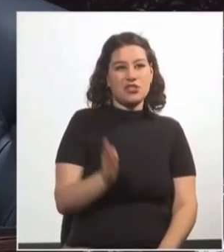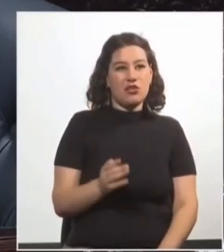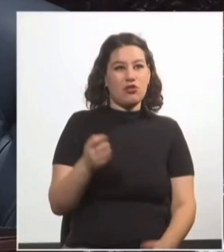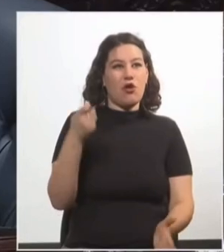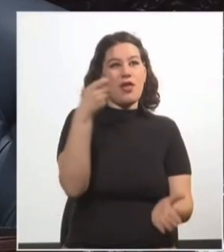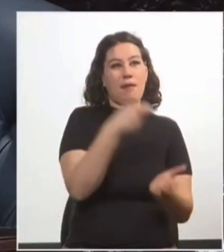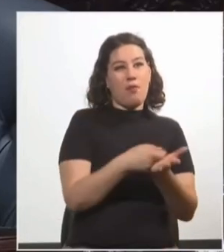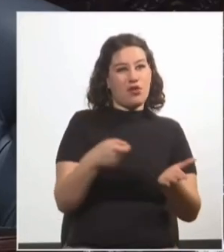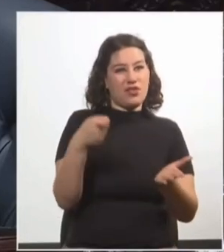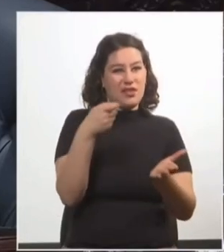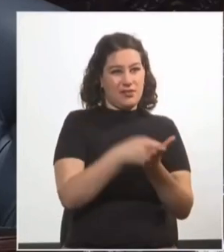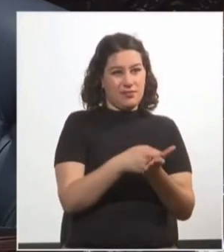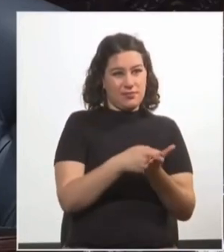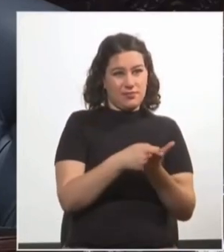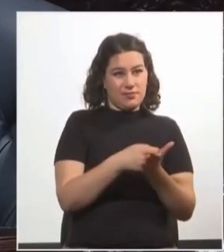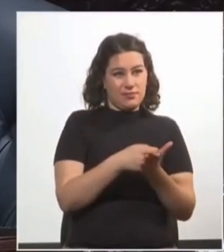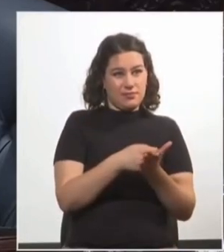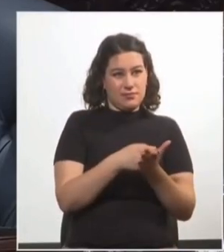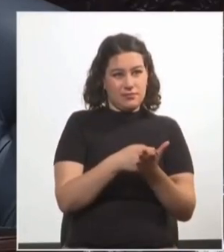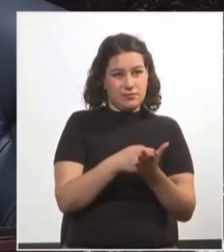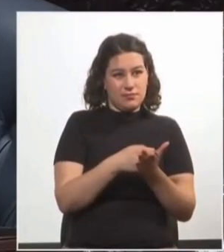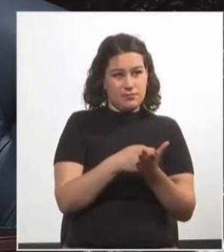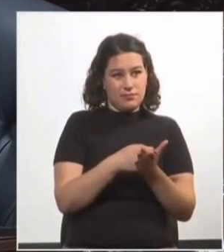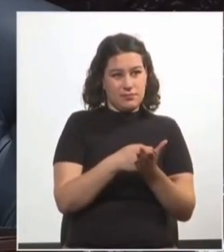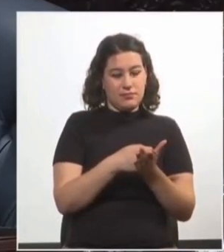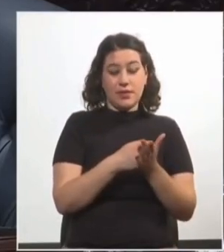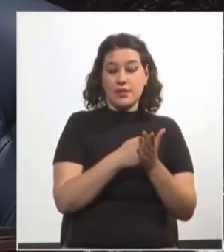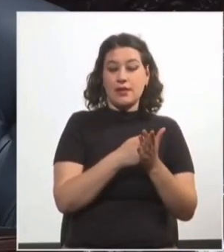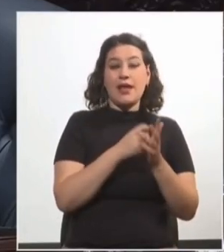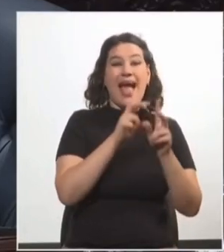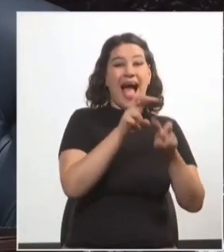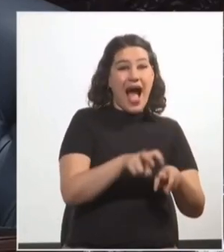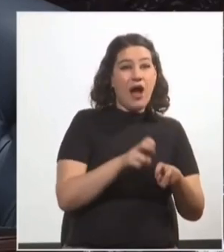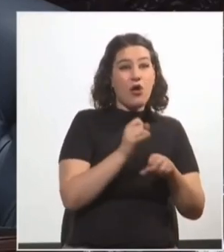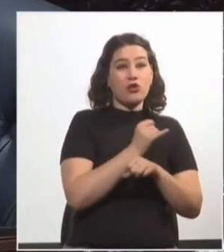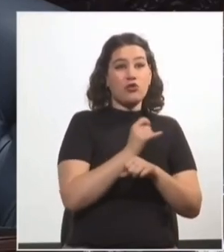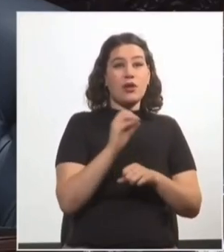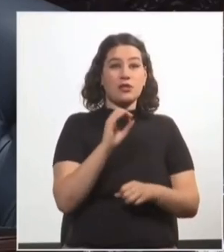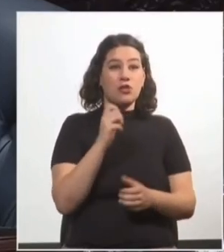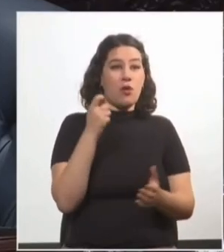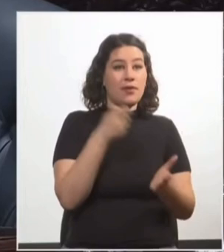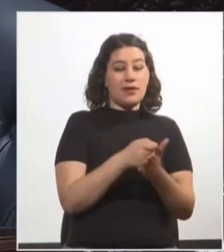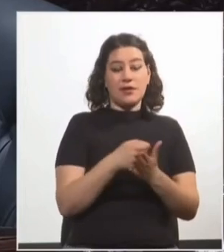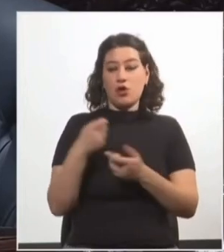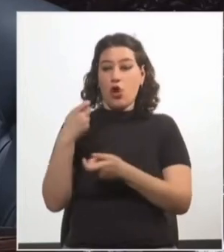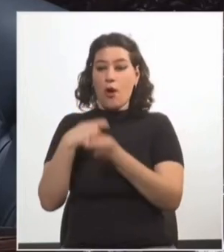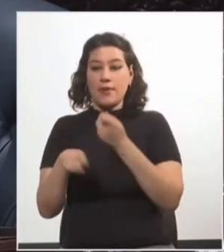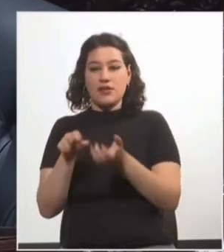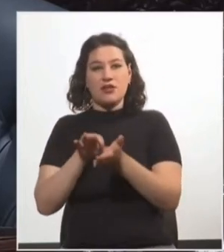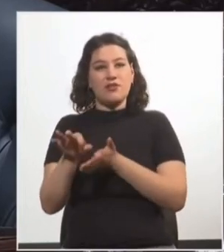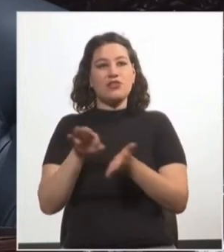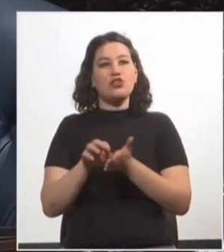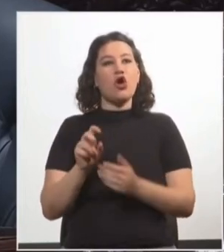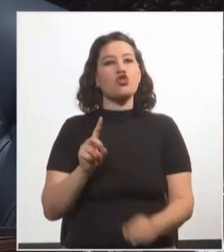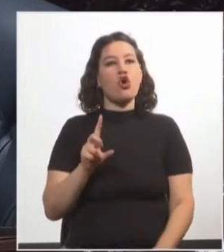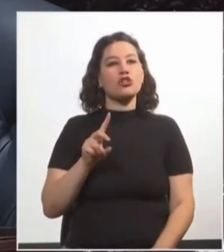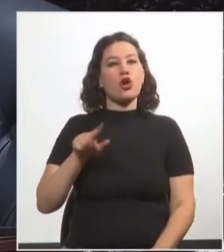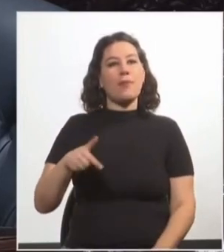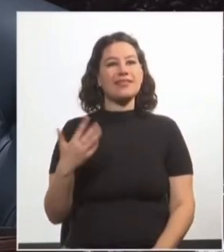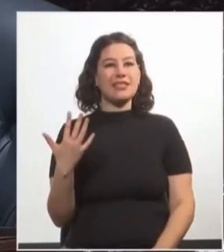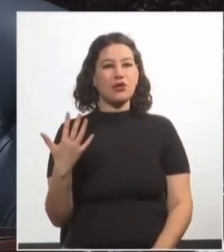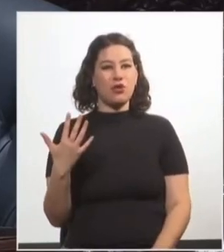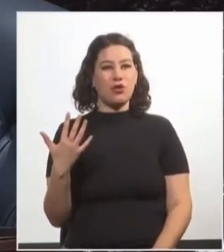aporte. Mientras el agro y la industria pagaban 0, el comercio y los servicios pagaban el 12,5%.